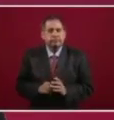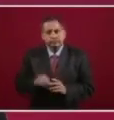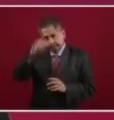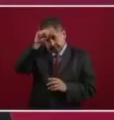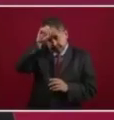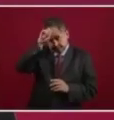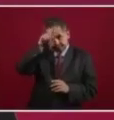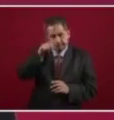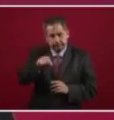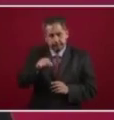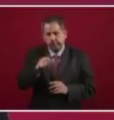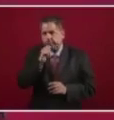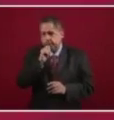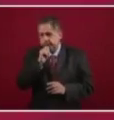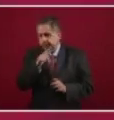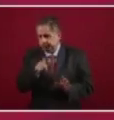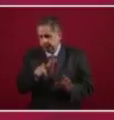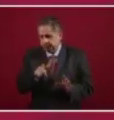mineras, eso